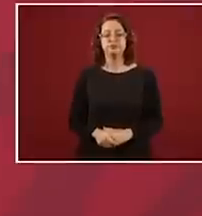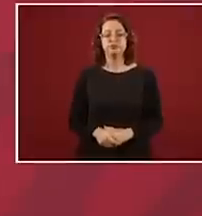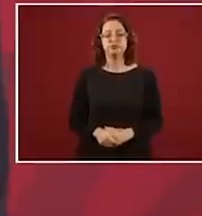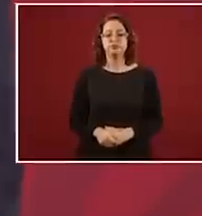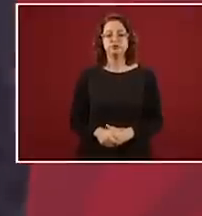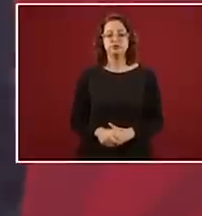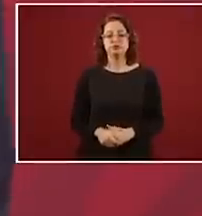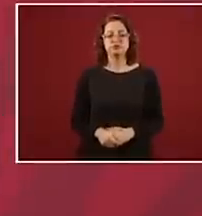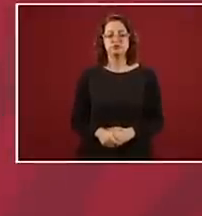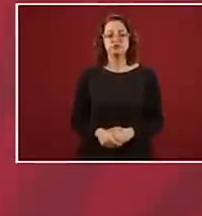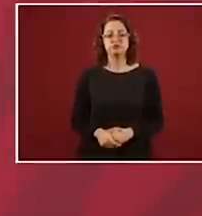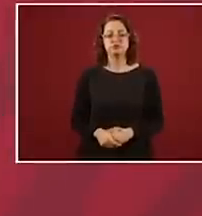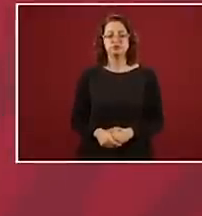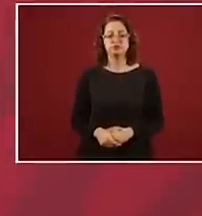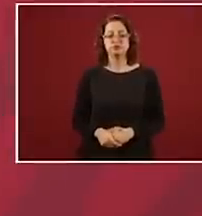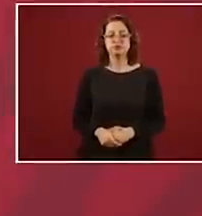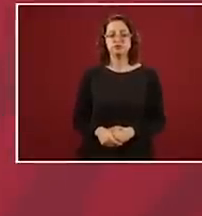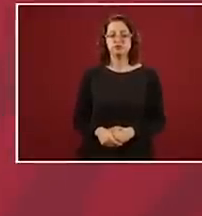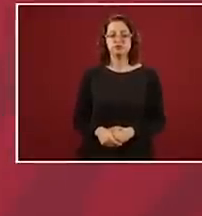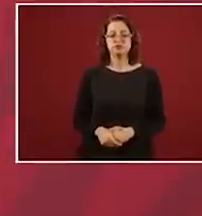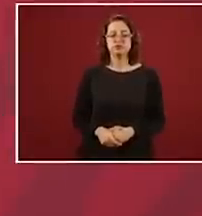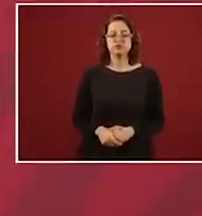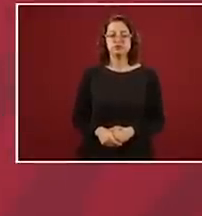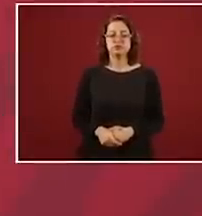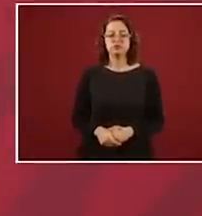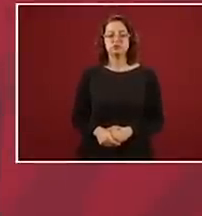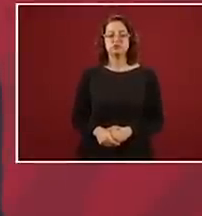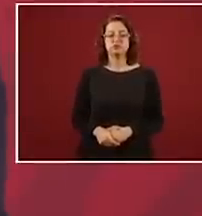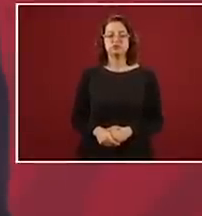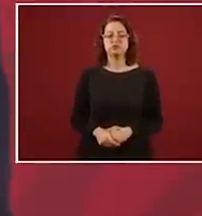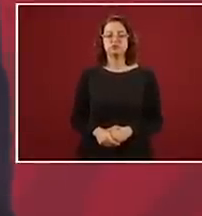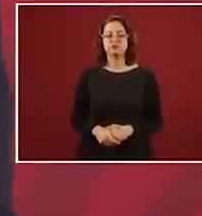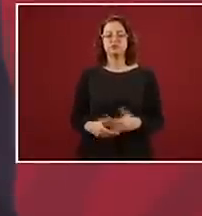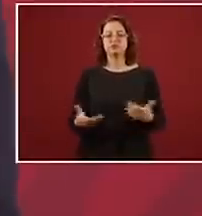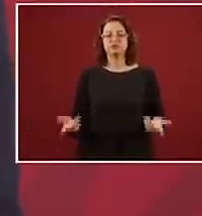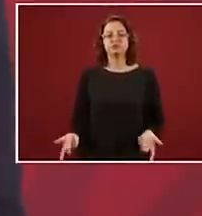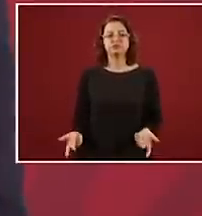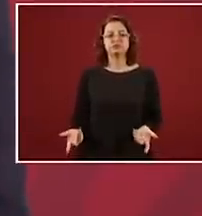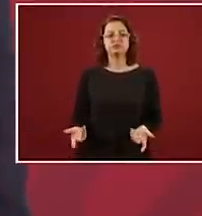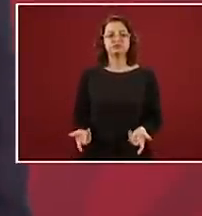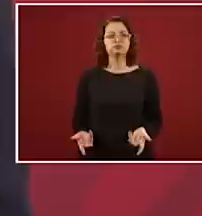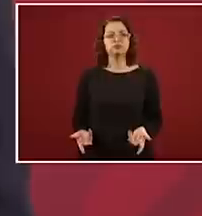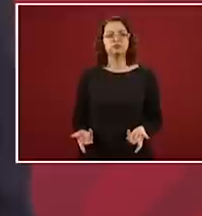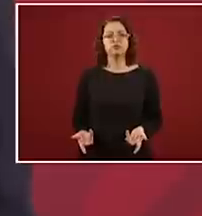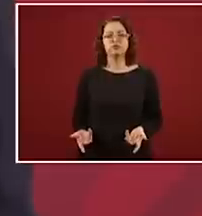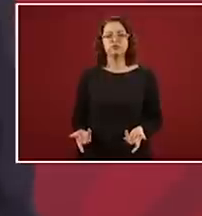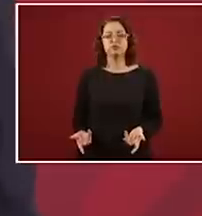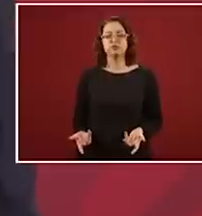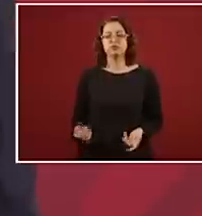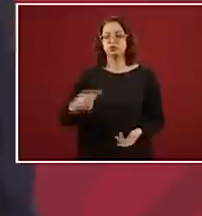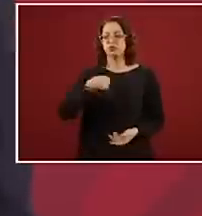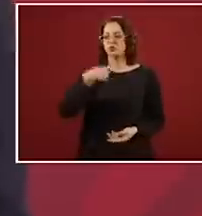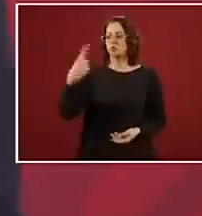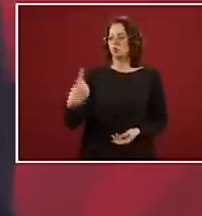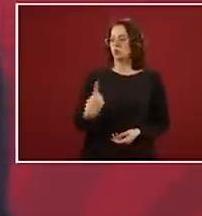estar pensando en actuar como líder máximo,